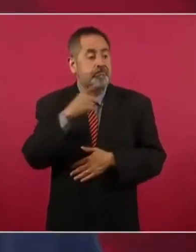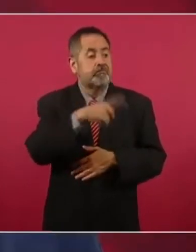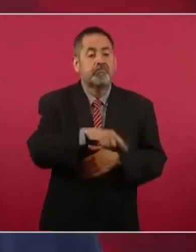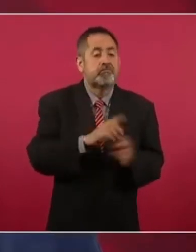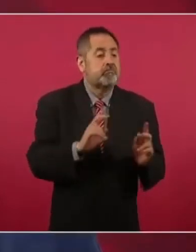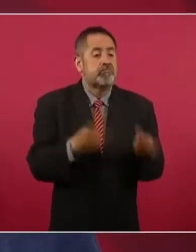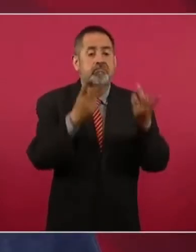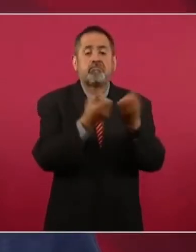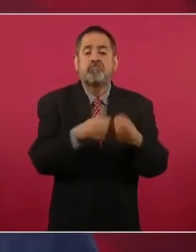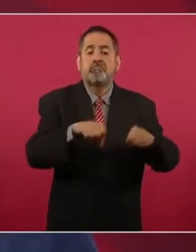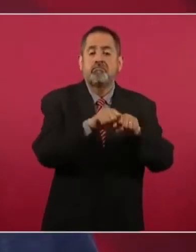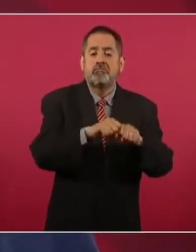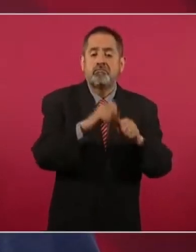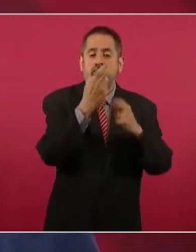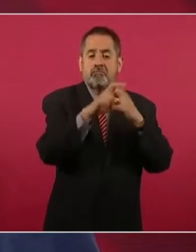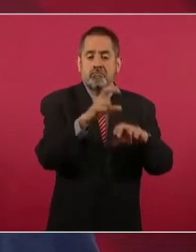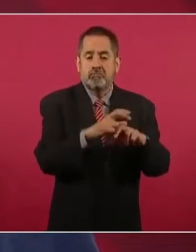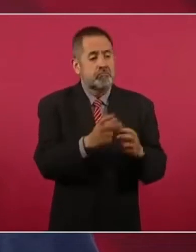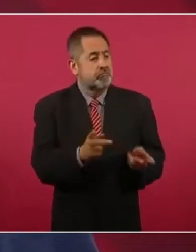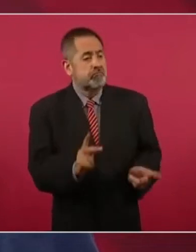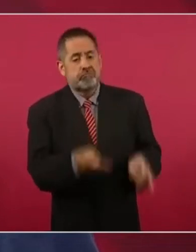vendieron las acciones a un empresario,